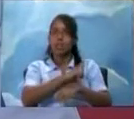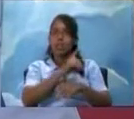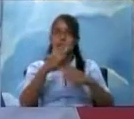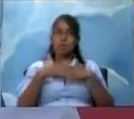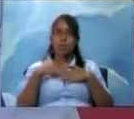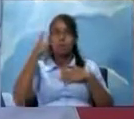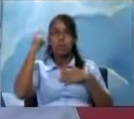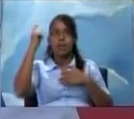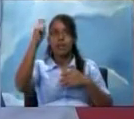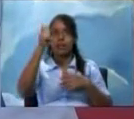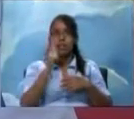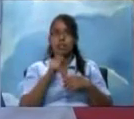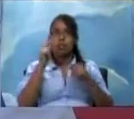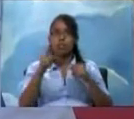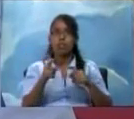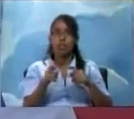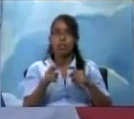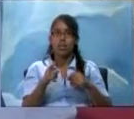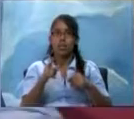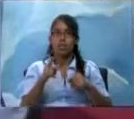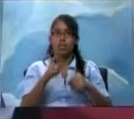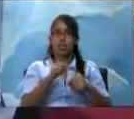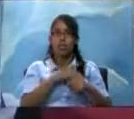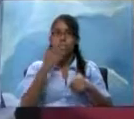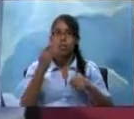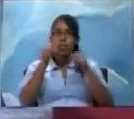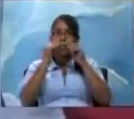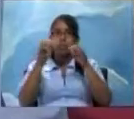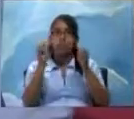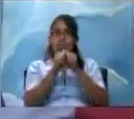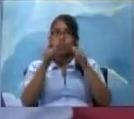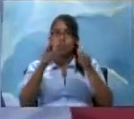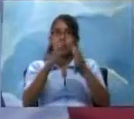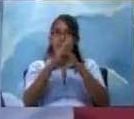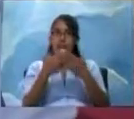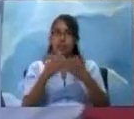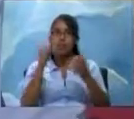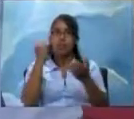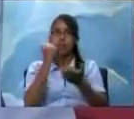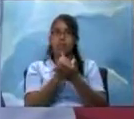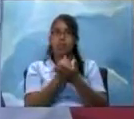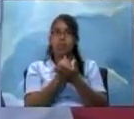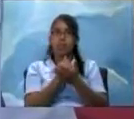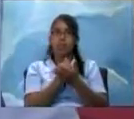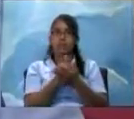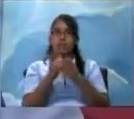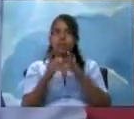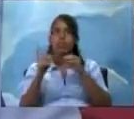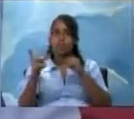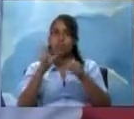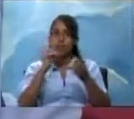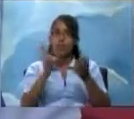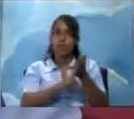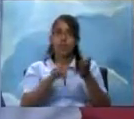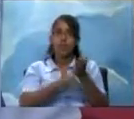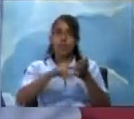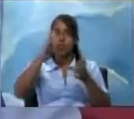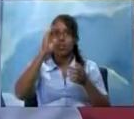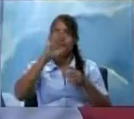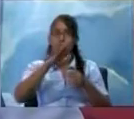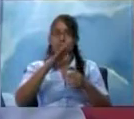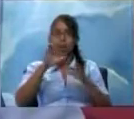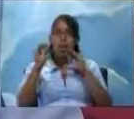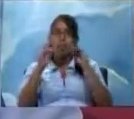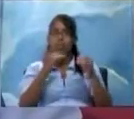de mí, para testimonio a ellos. Qué bendición con esta palabra. Amén. Gloria a Dios. De verdad, pues Dios está hablando